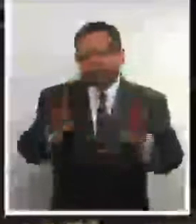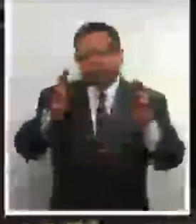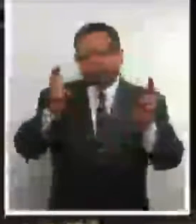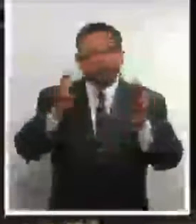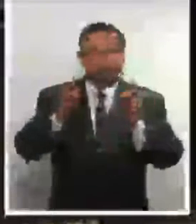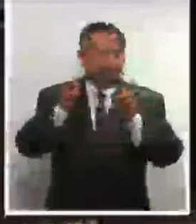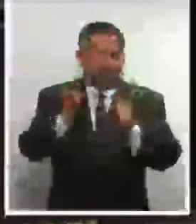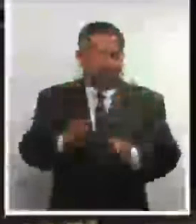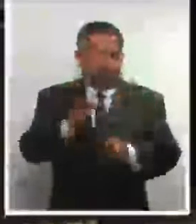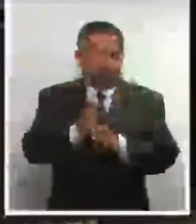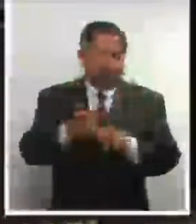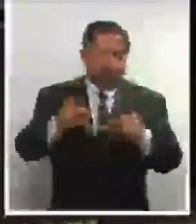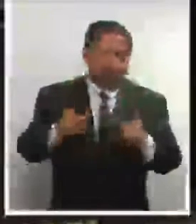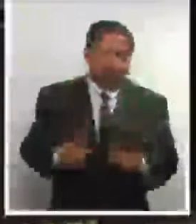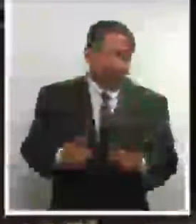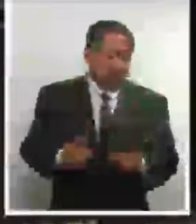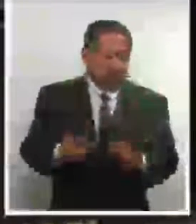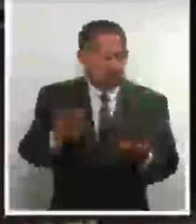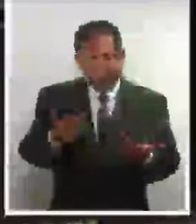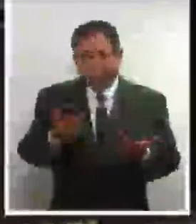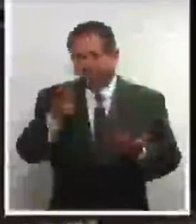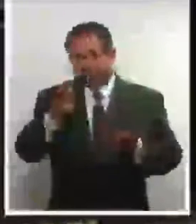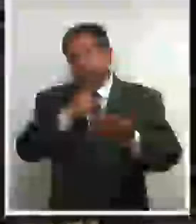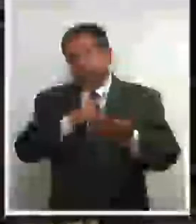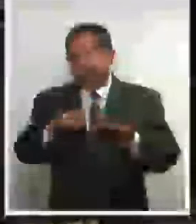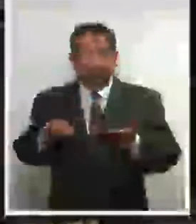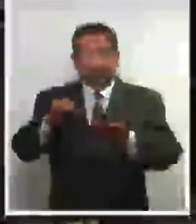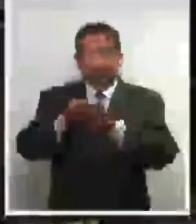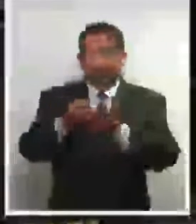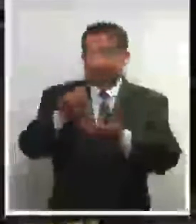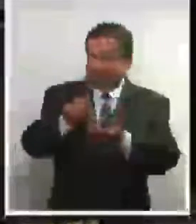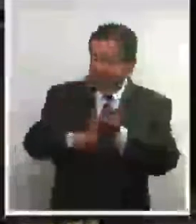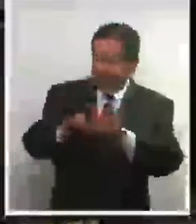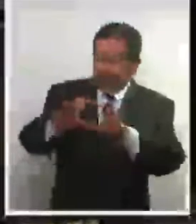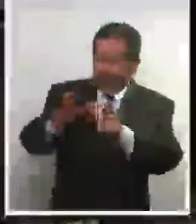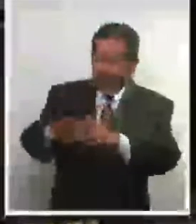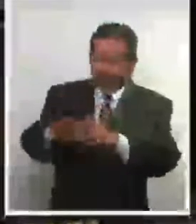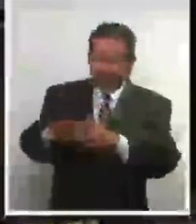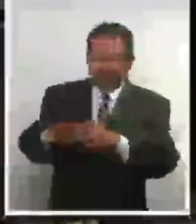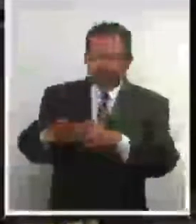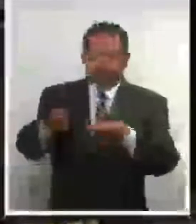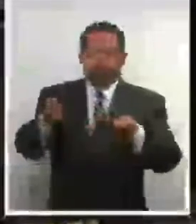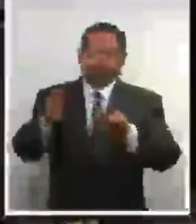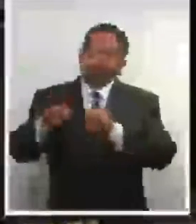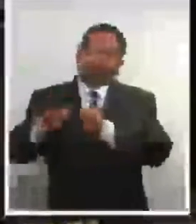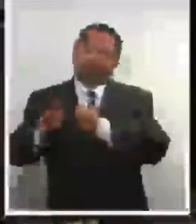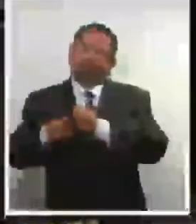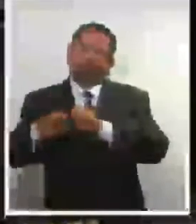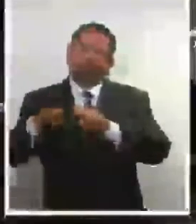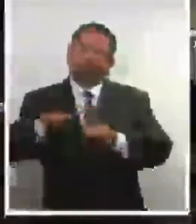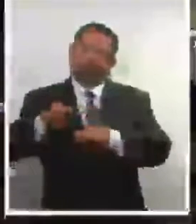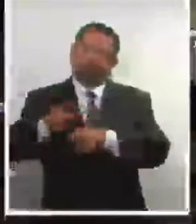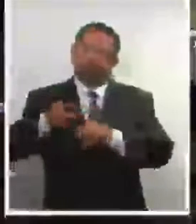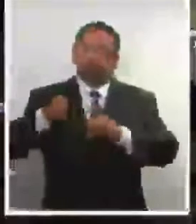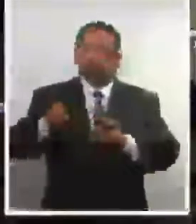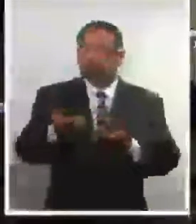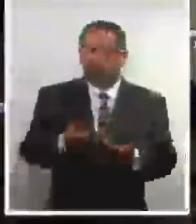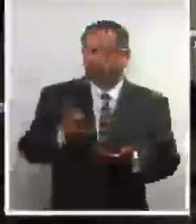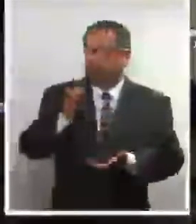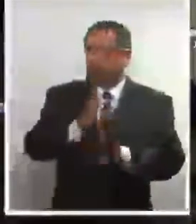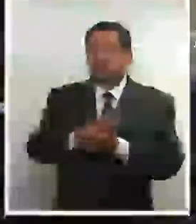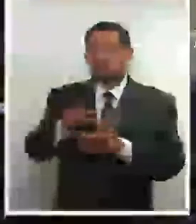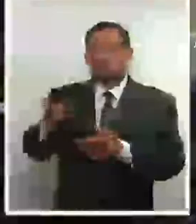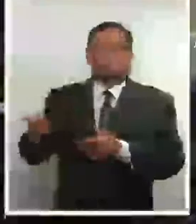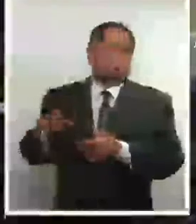la seguridad humana no es competencia de los poderes fácticos? ¿Por qué es